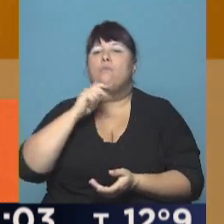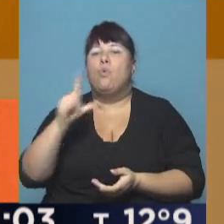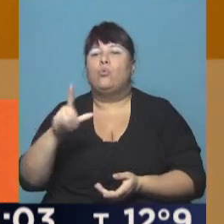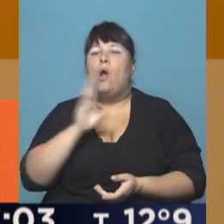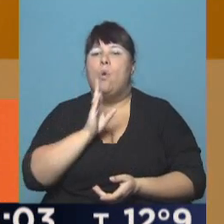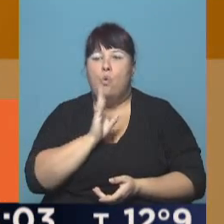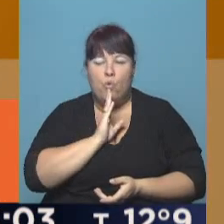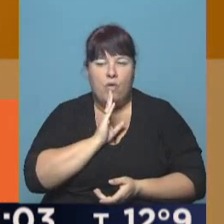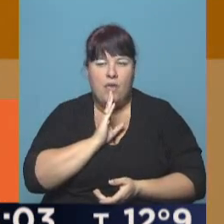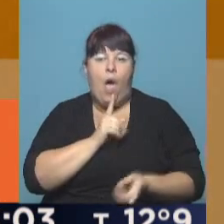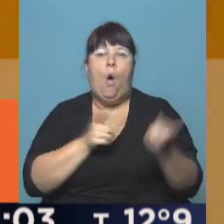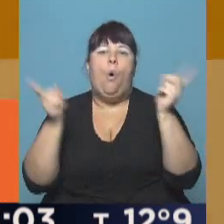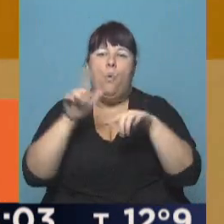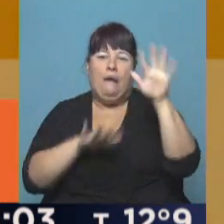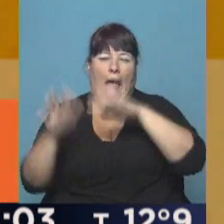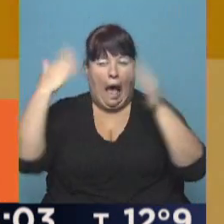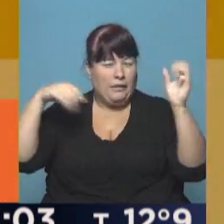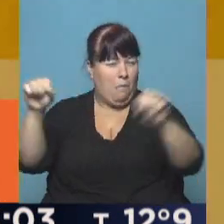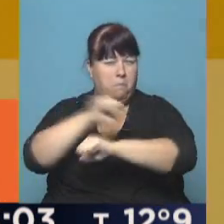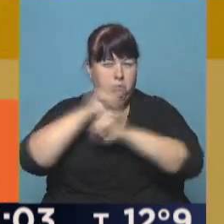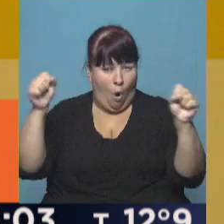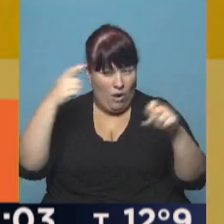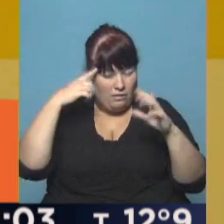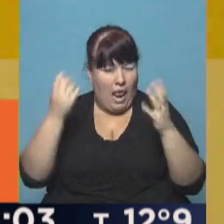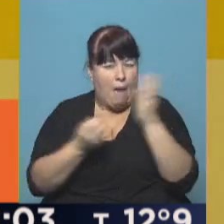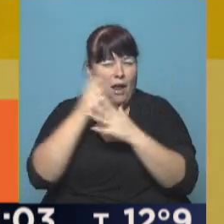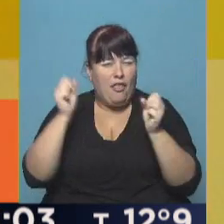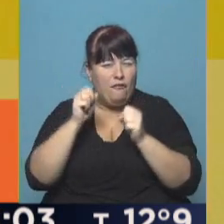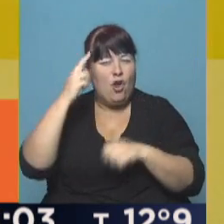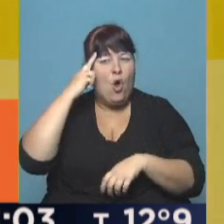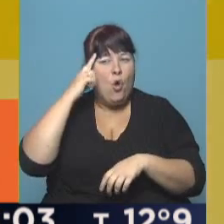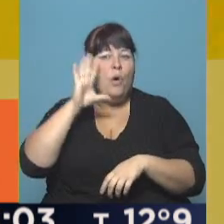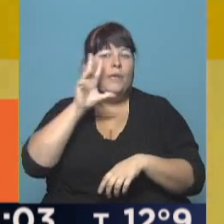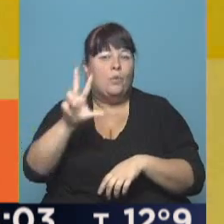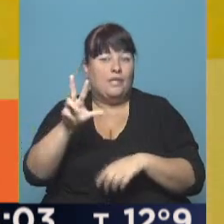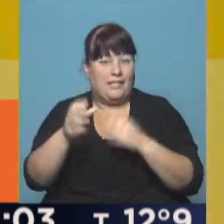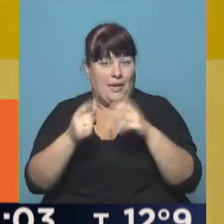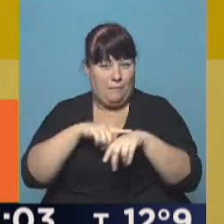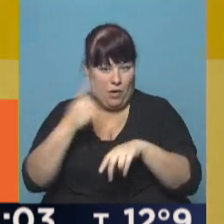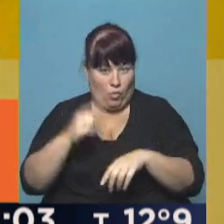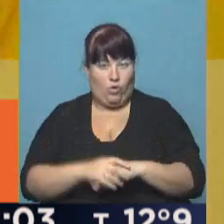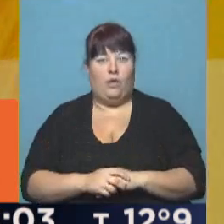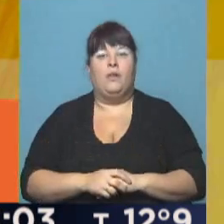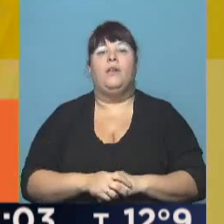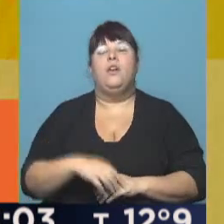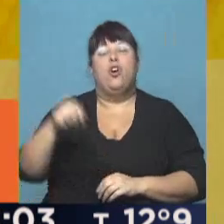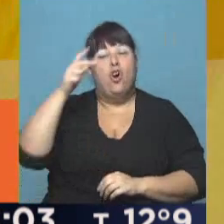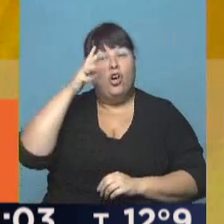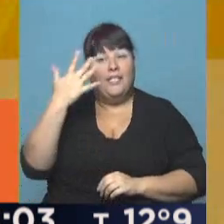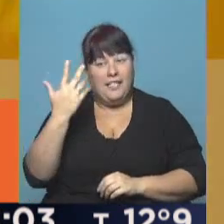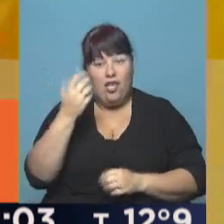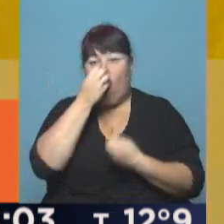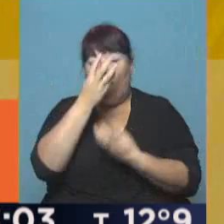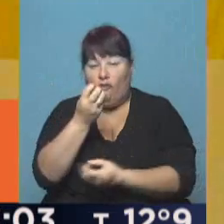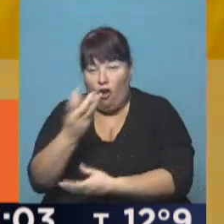Judía, reconstruida luego de que estallara la bomba esa fría mañana a las 9:53. Y las 85